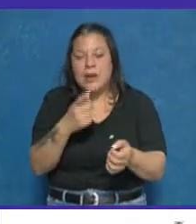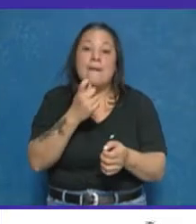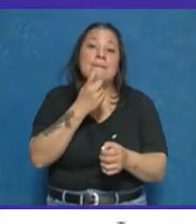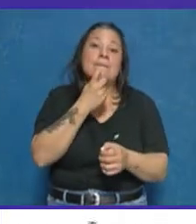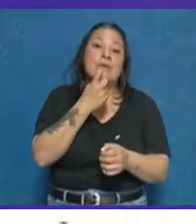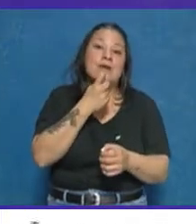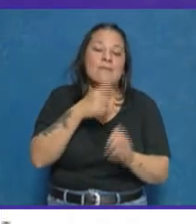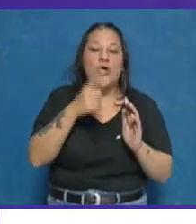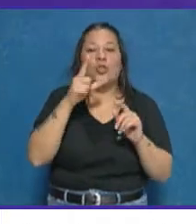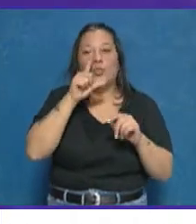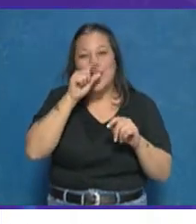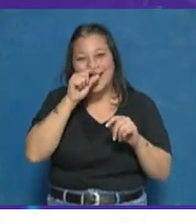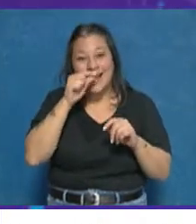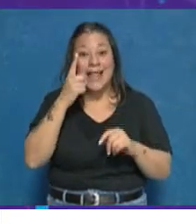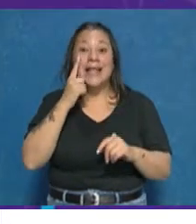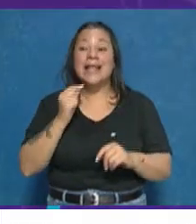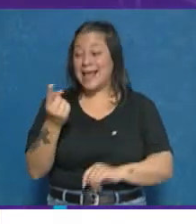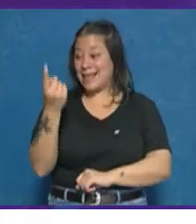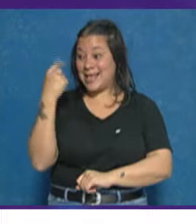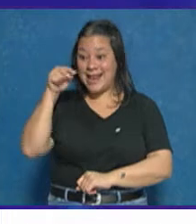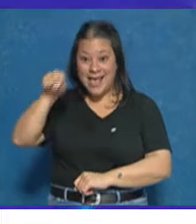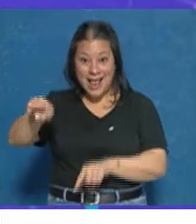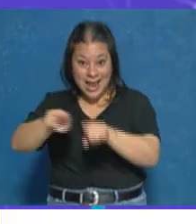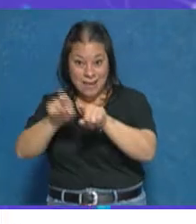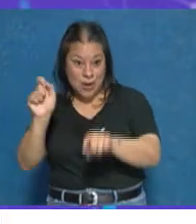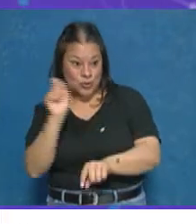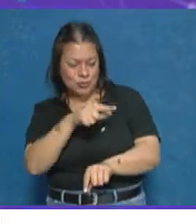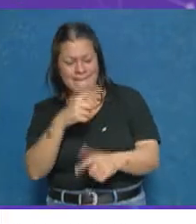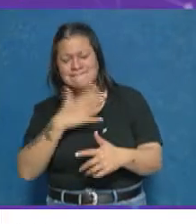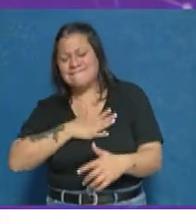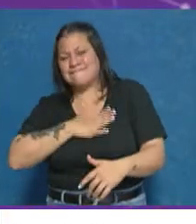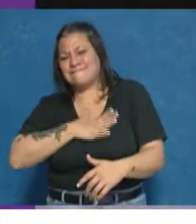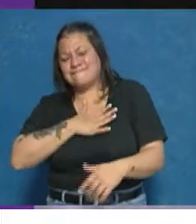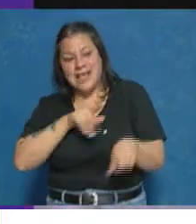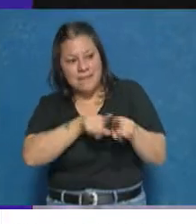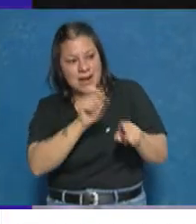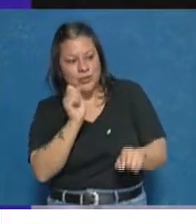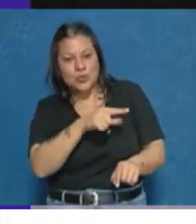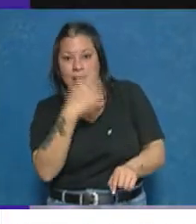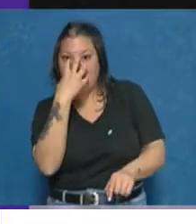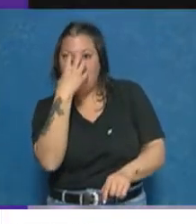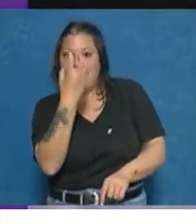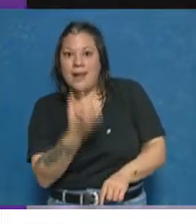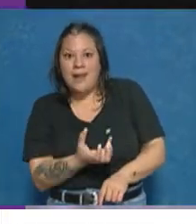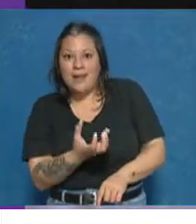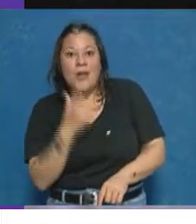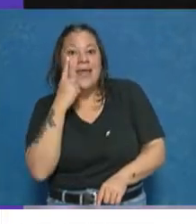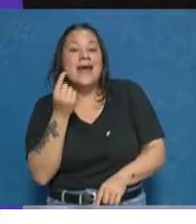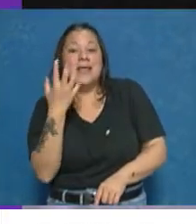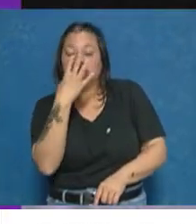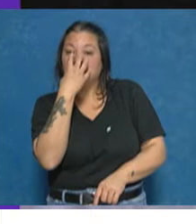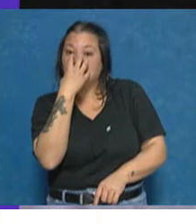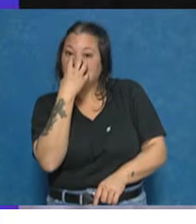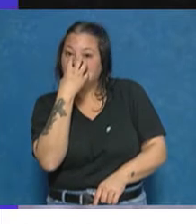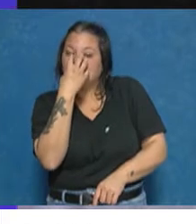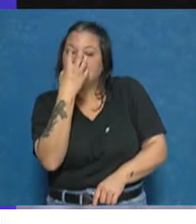ejemplo Twitter. De hecho, en el día de ayer el joven celebró que su hermana estaba sin respirador, porque en el día de ayer aparentemente se lo han